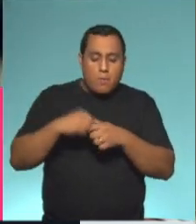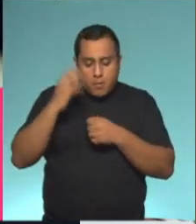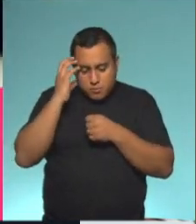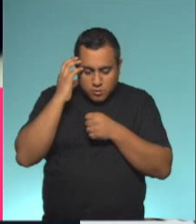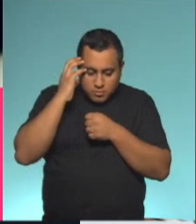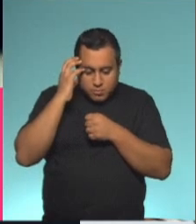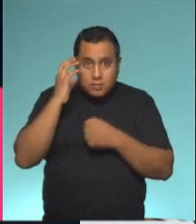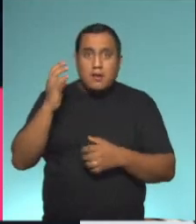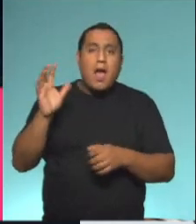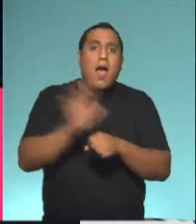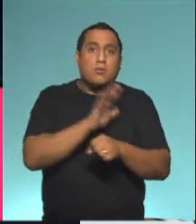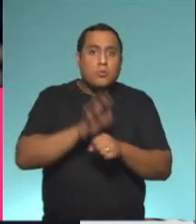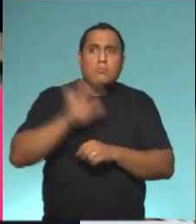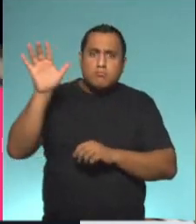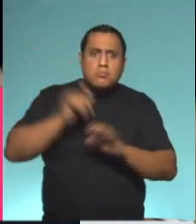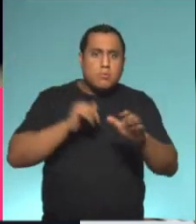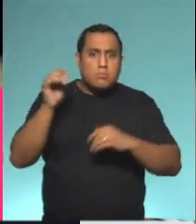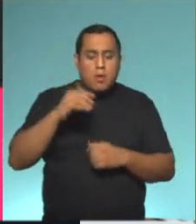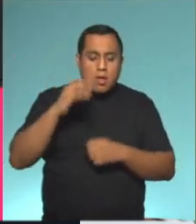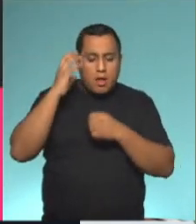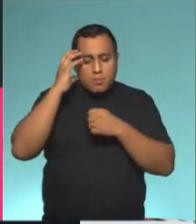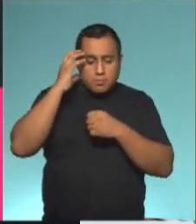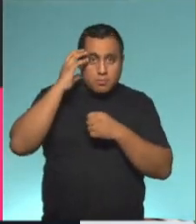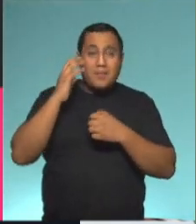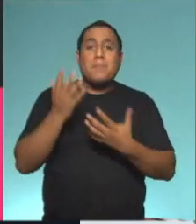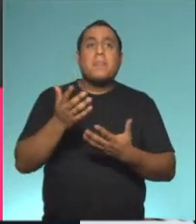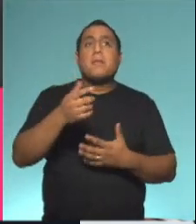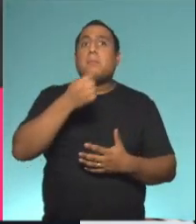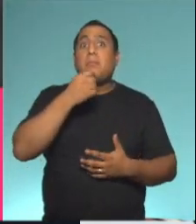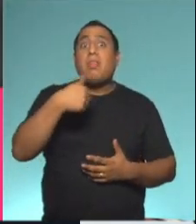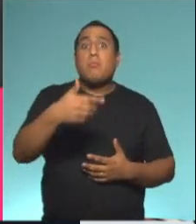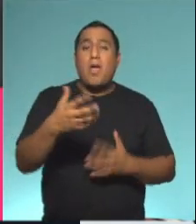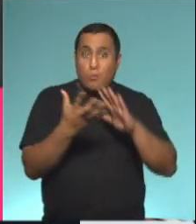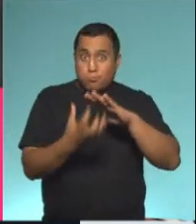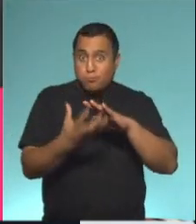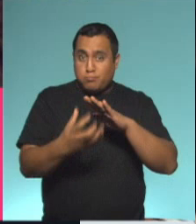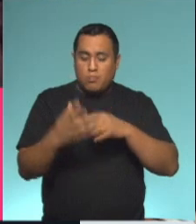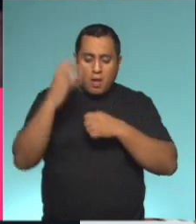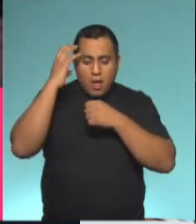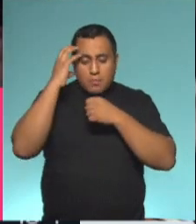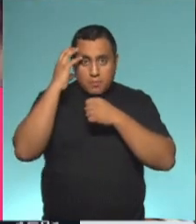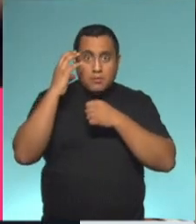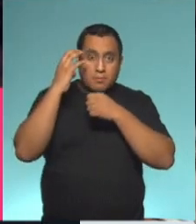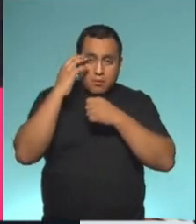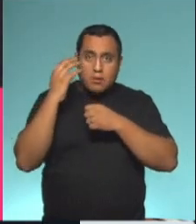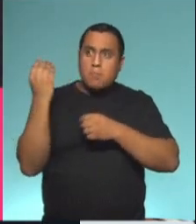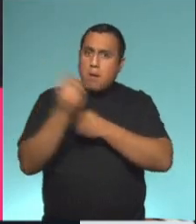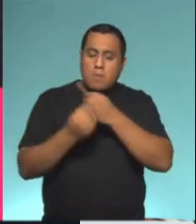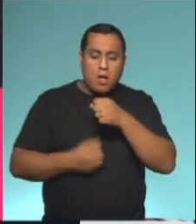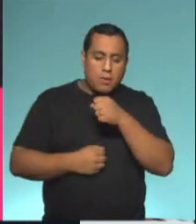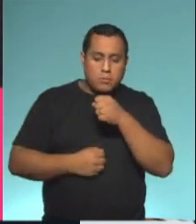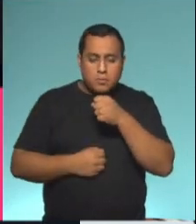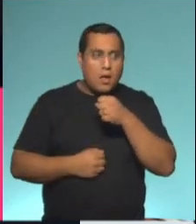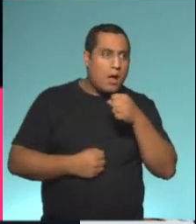convocar actores para que se sientan, por lo menos, el día que se va a grabar, con el estímulo de que uno está desarrollando la